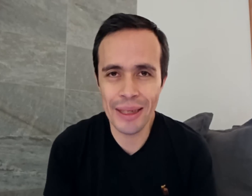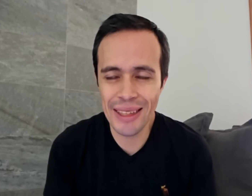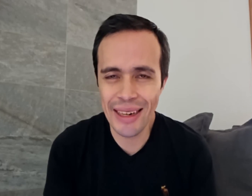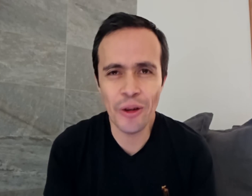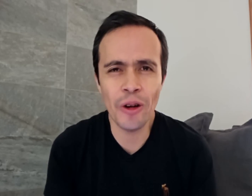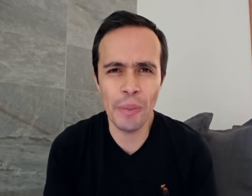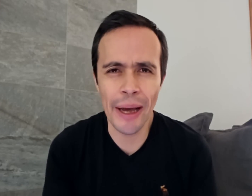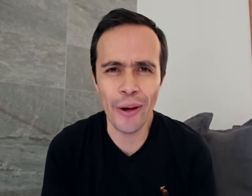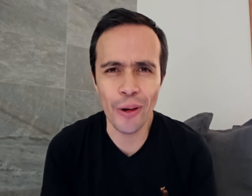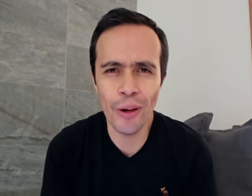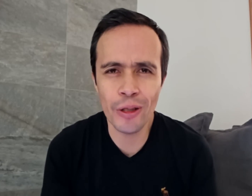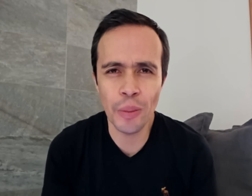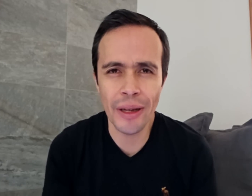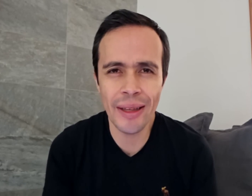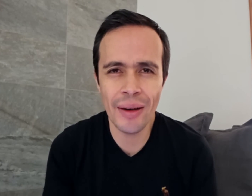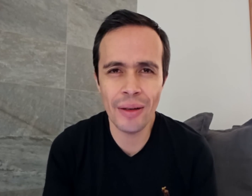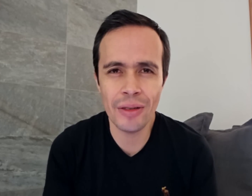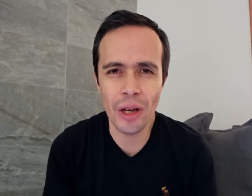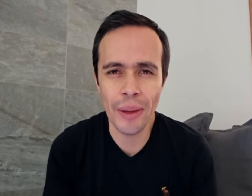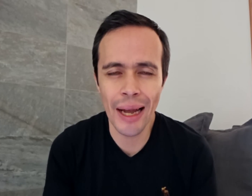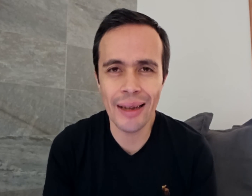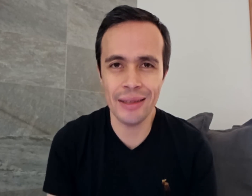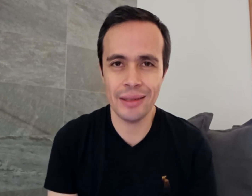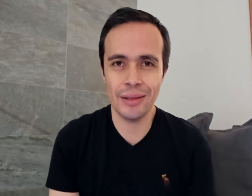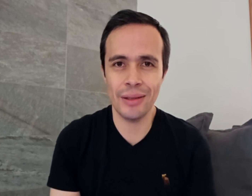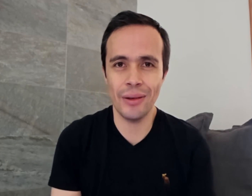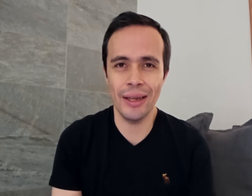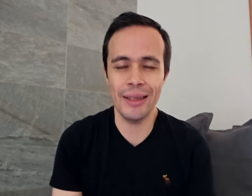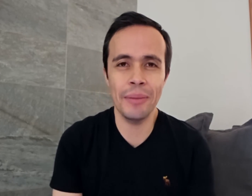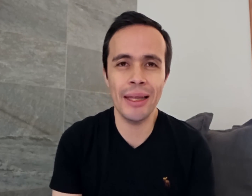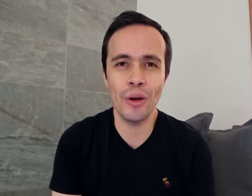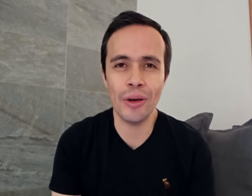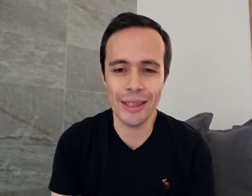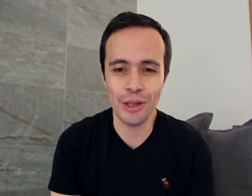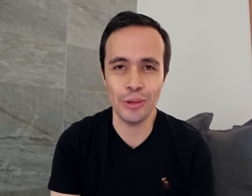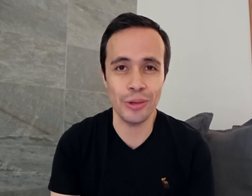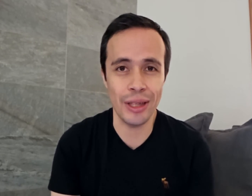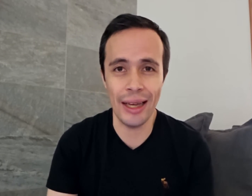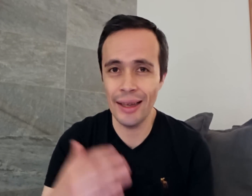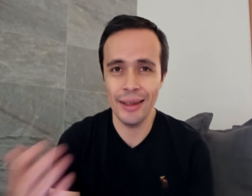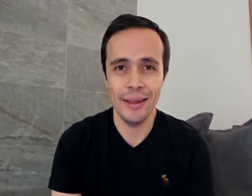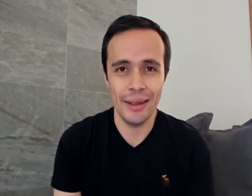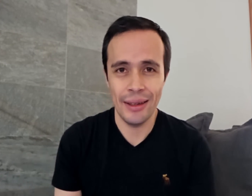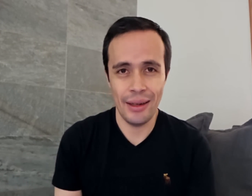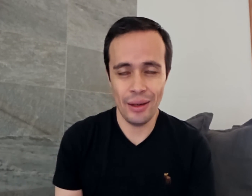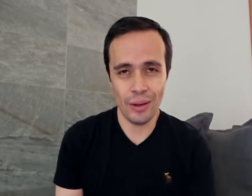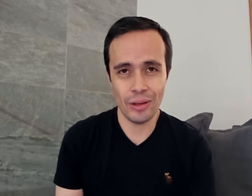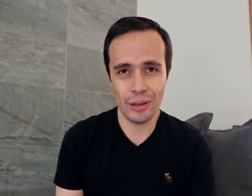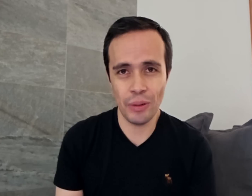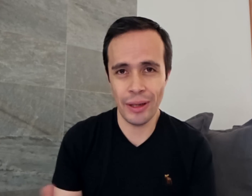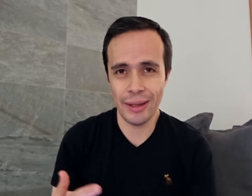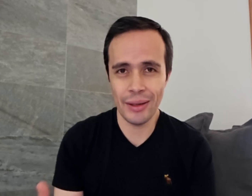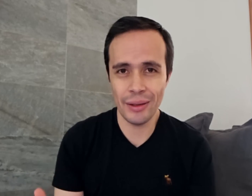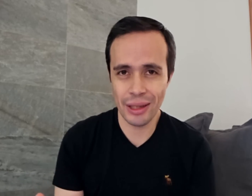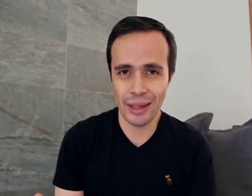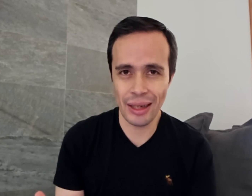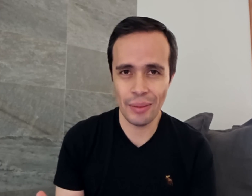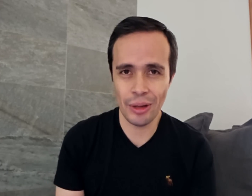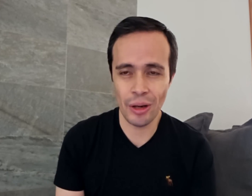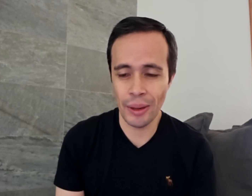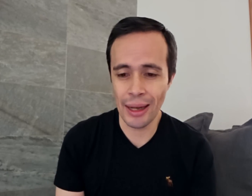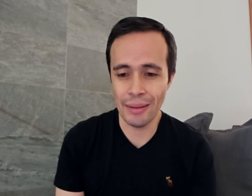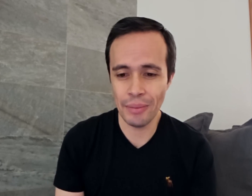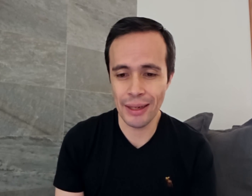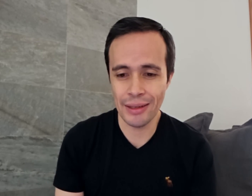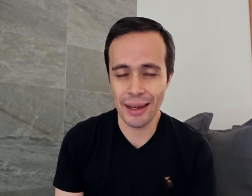Oigan, además tienen un complejo, ¿no? Los políticos neoliberales con el tema de los ranchos. O sea, los políticos del